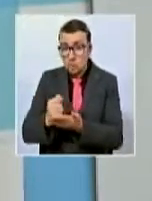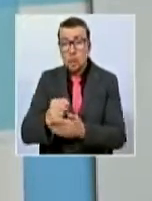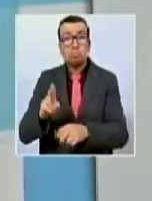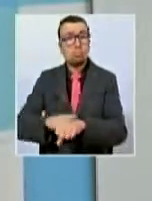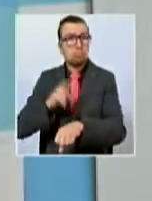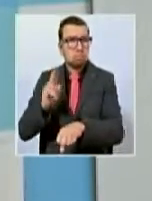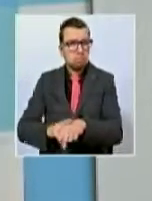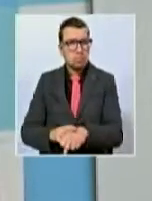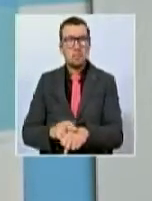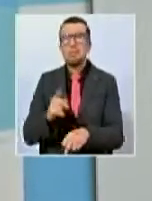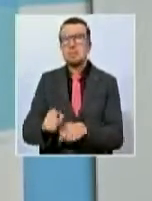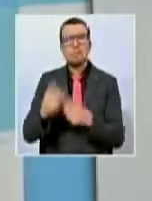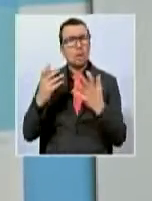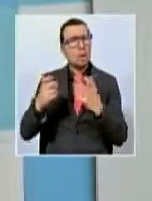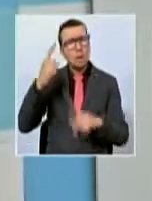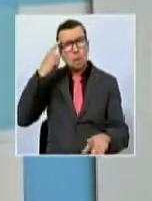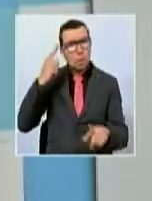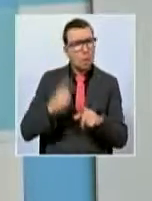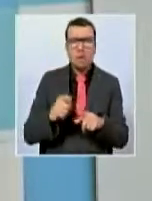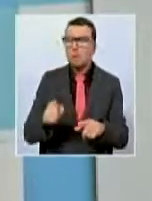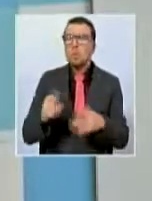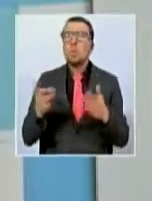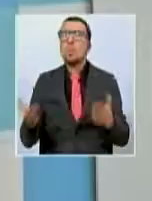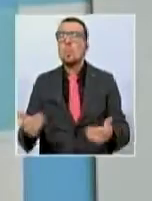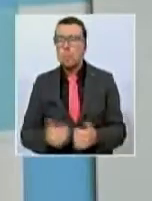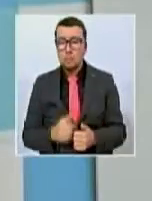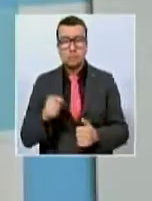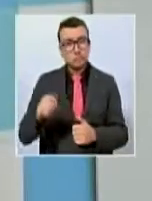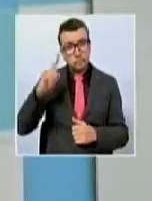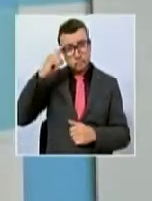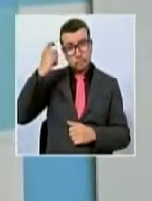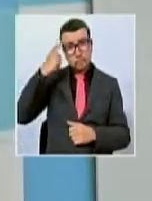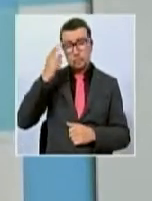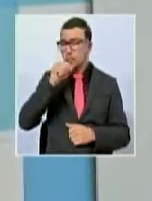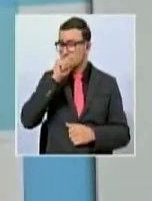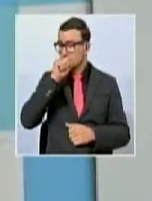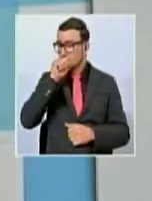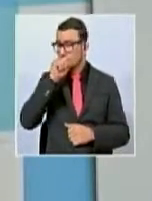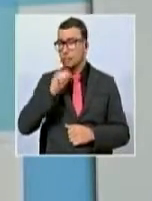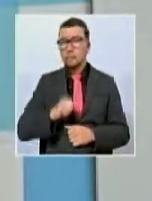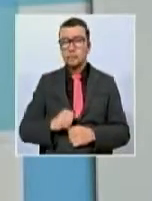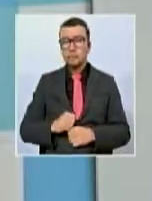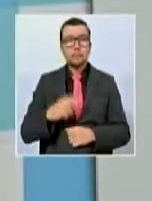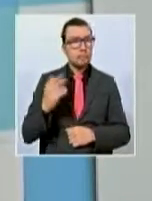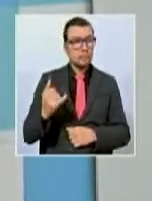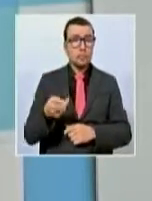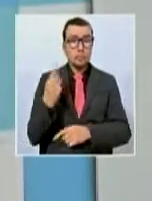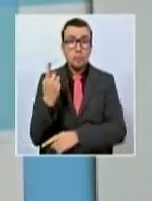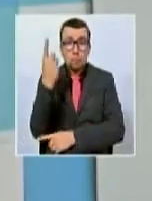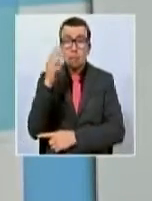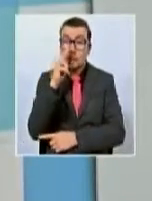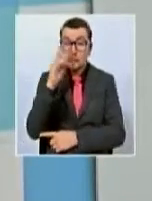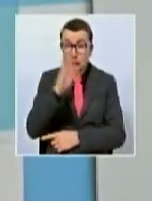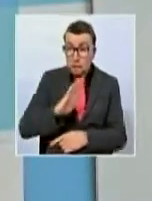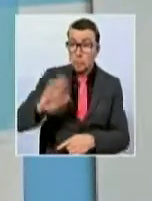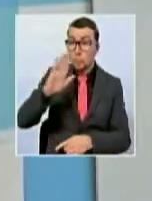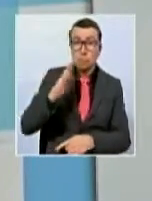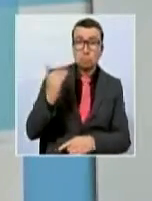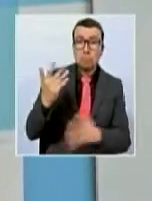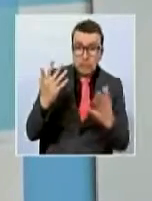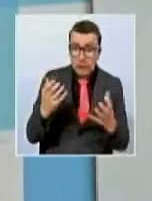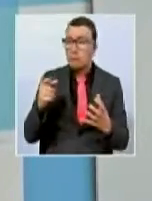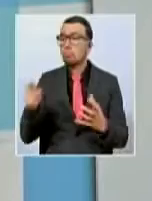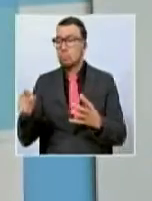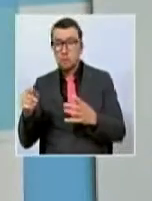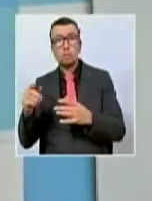o lo que quiere y recomienda a los gobiernos es que dentro de las políticas nacionales ya sea implementada e incluida la medicina